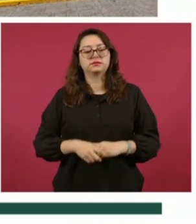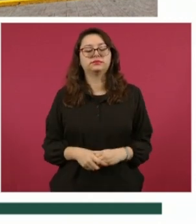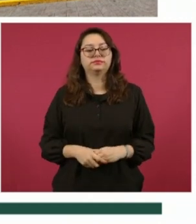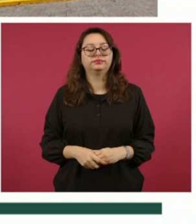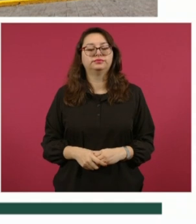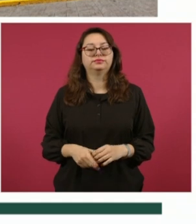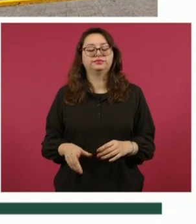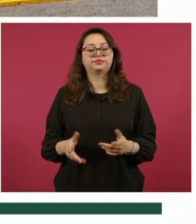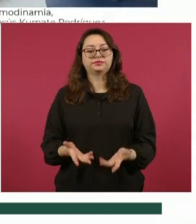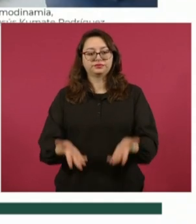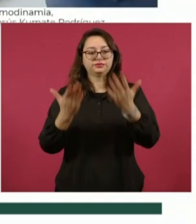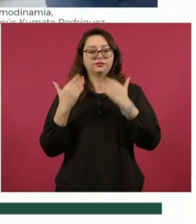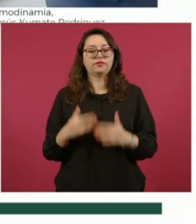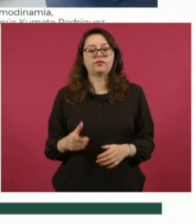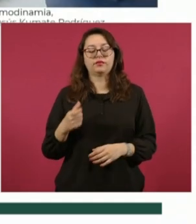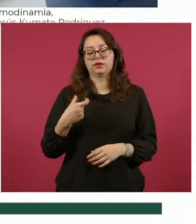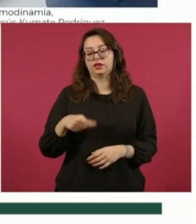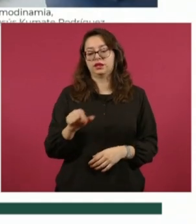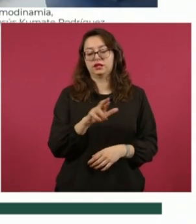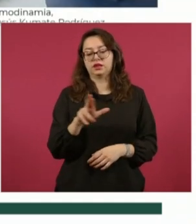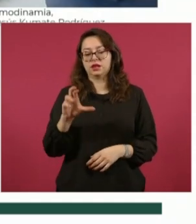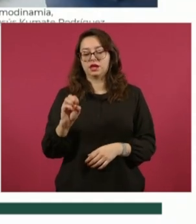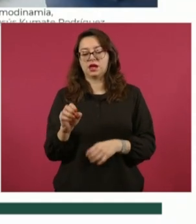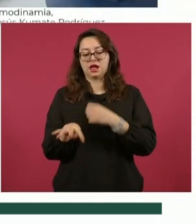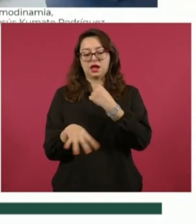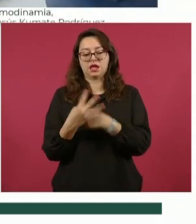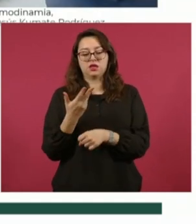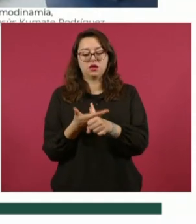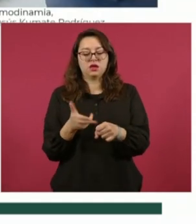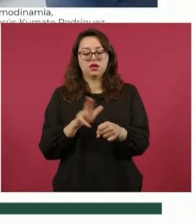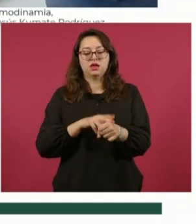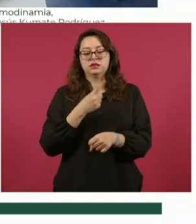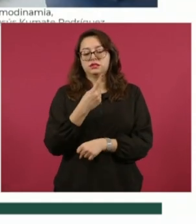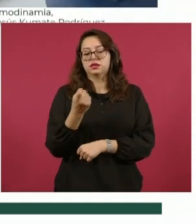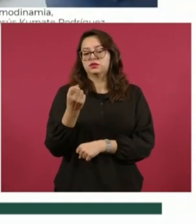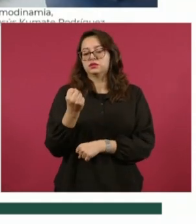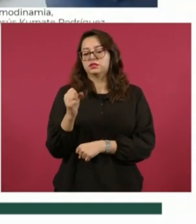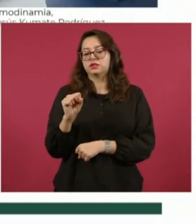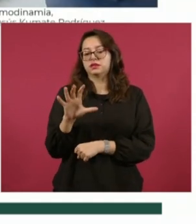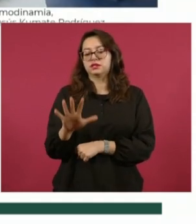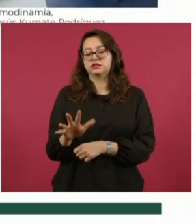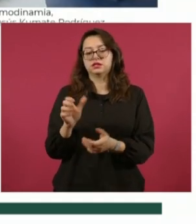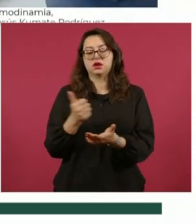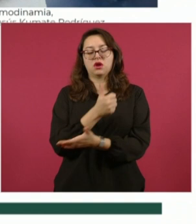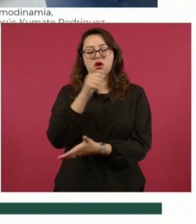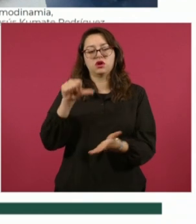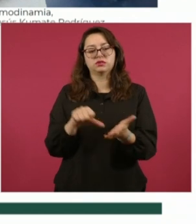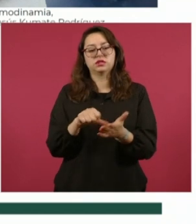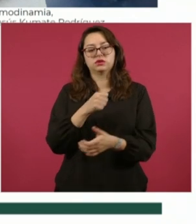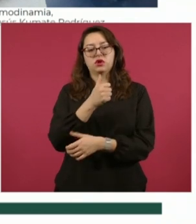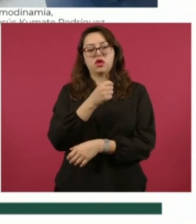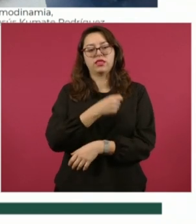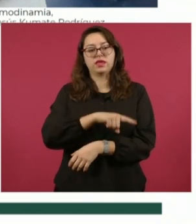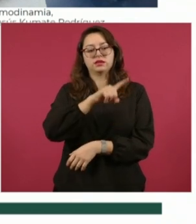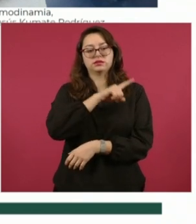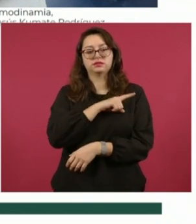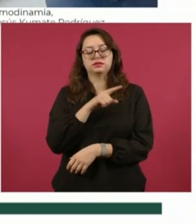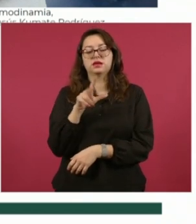Roo, para la rehabilitación de 14 hospitales y 165 centros de salud, se tiene un avance